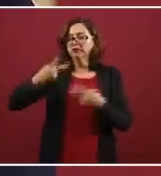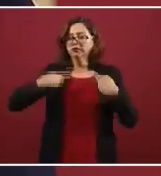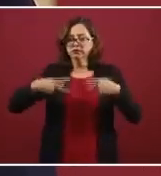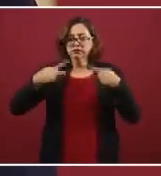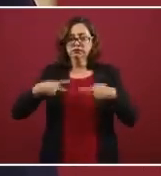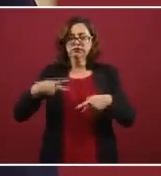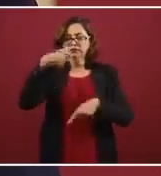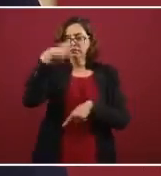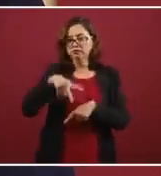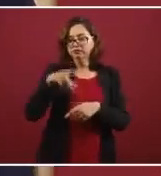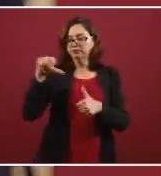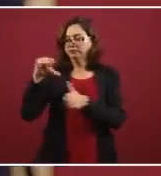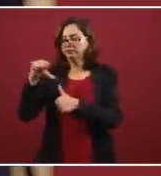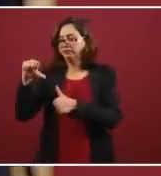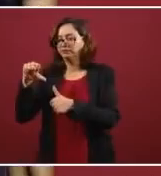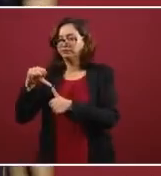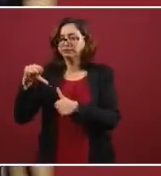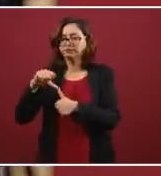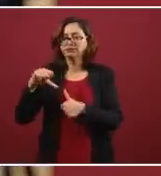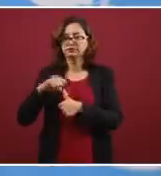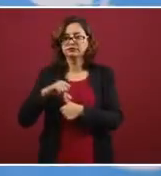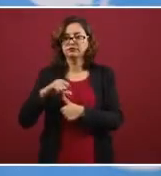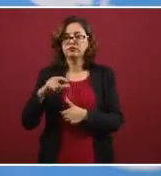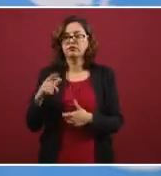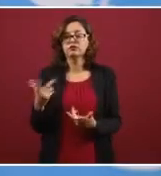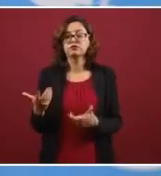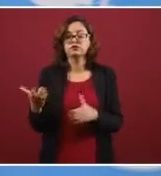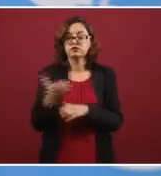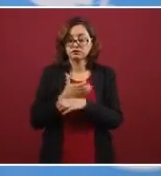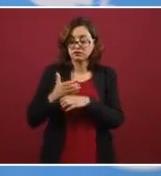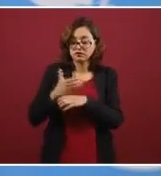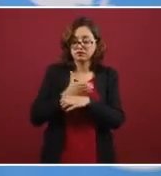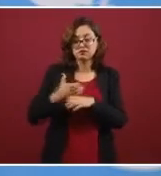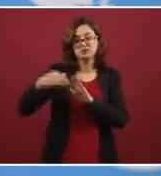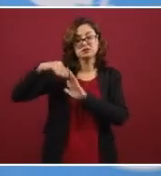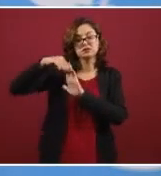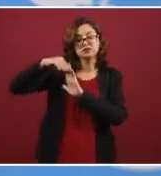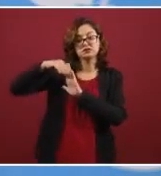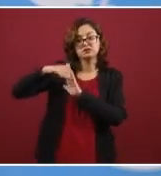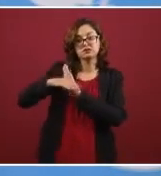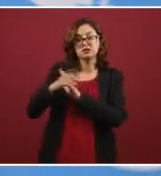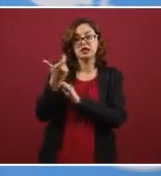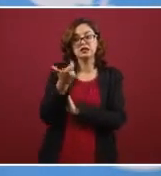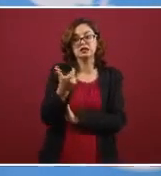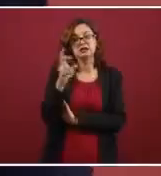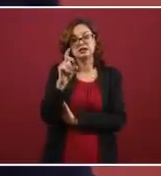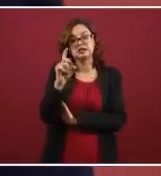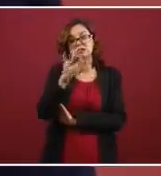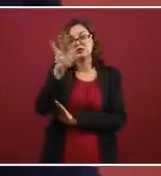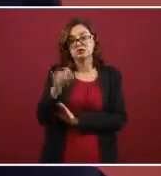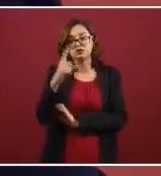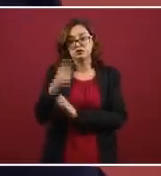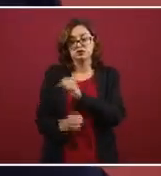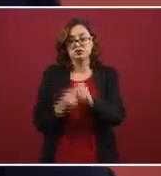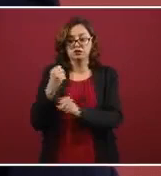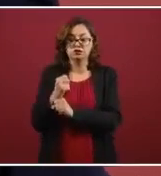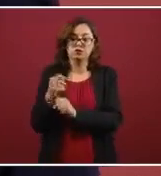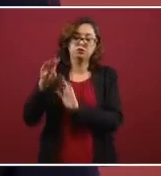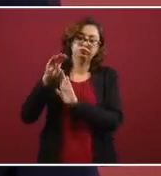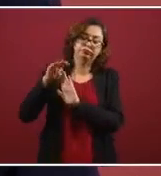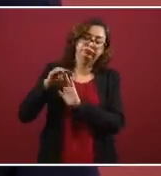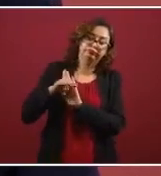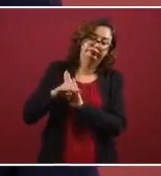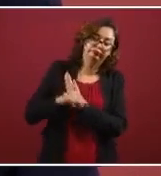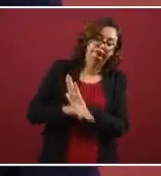perdiendo mucho porque el precio del café, bueno, aquí está la colega, ¿no? Está cayendo, cae 30% al año mientras la producción crece. Y